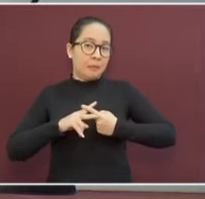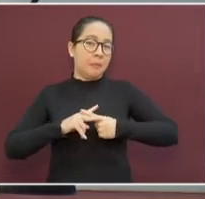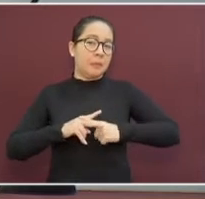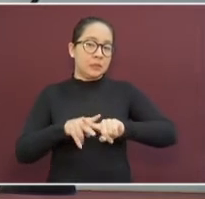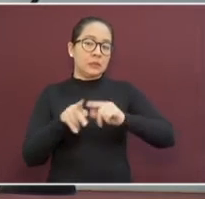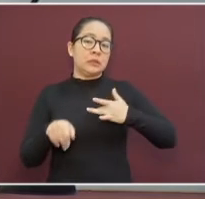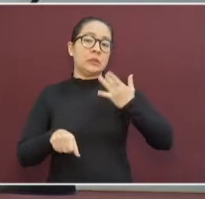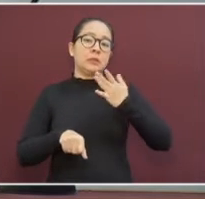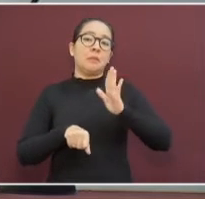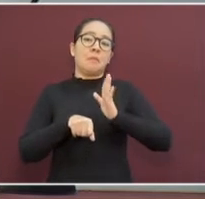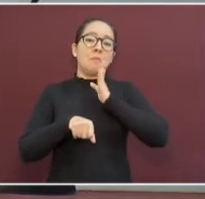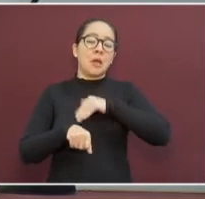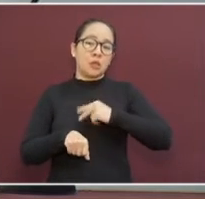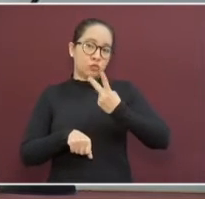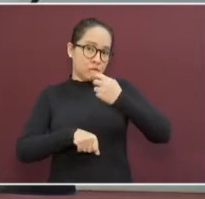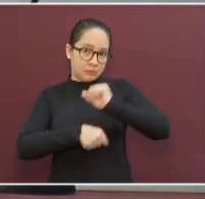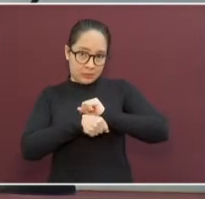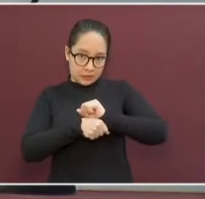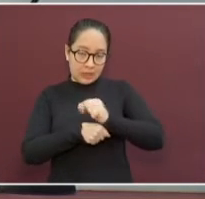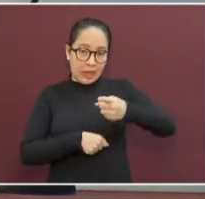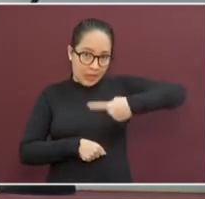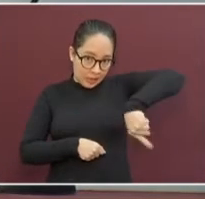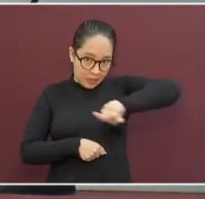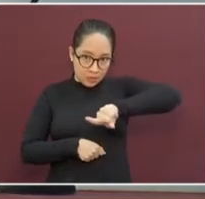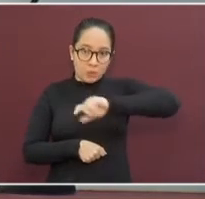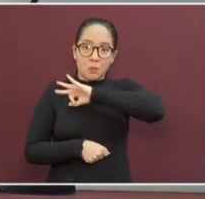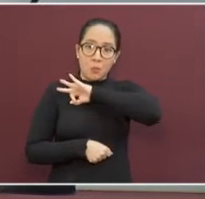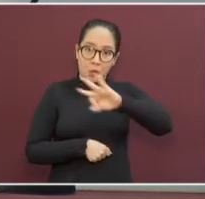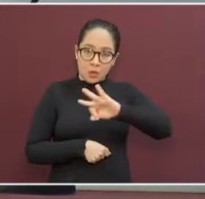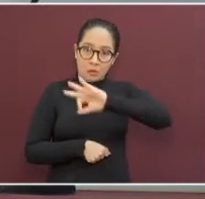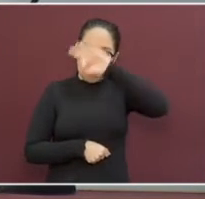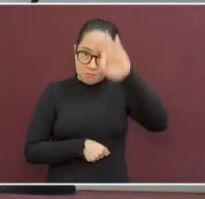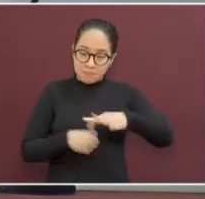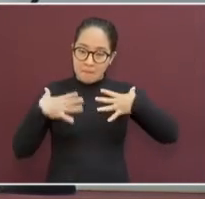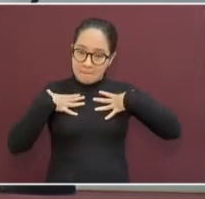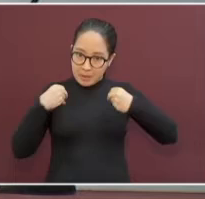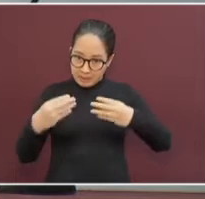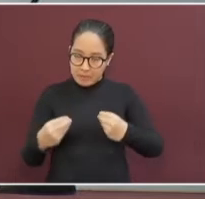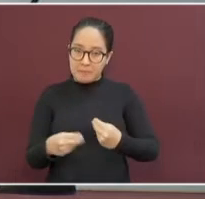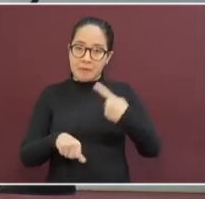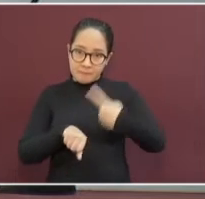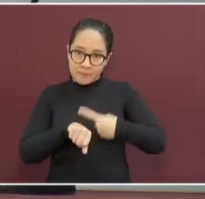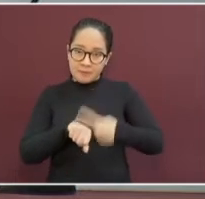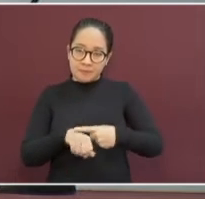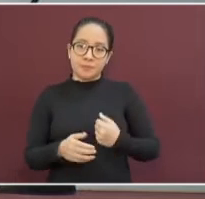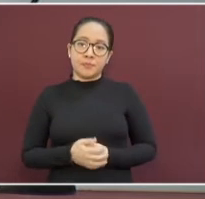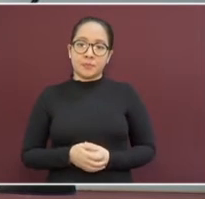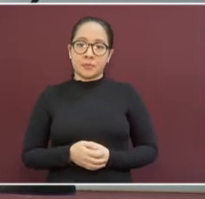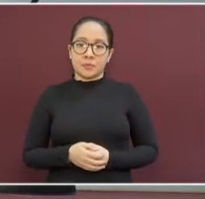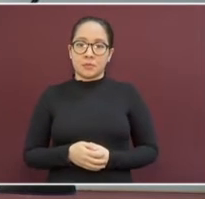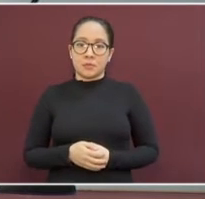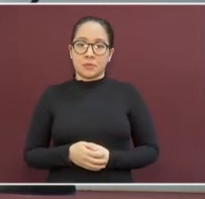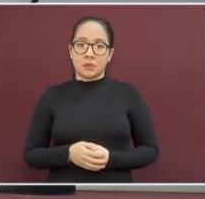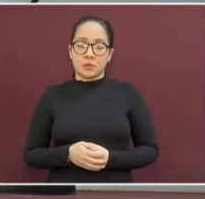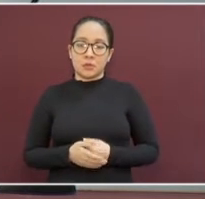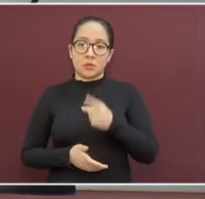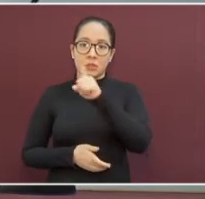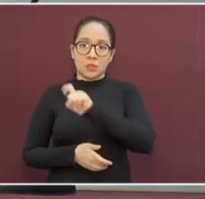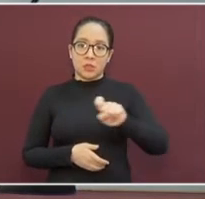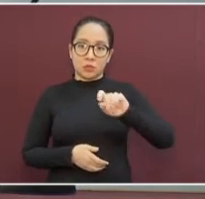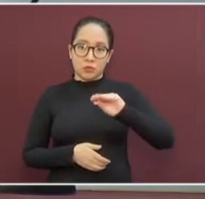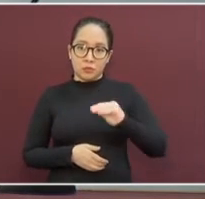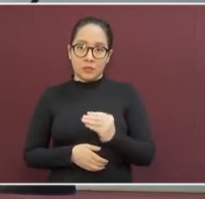en las dos últimas semanas y por lo tanto con mayor probabilidad de transmitir la enfermedad ya son